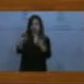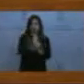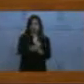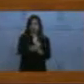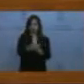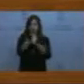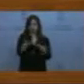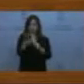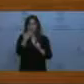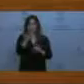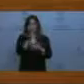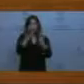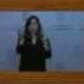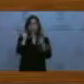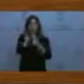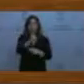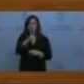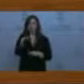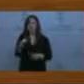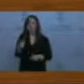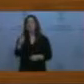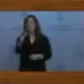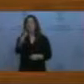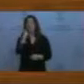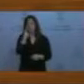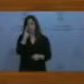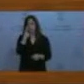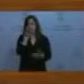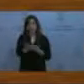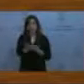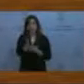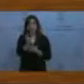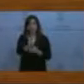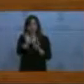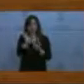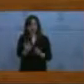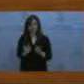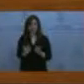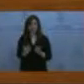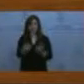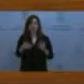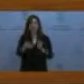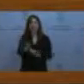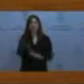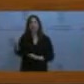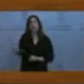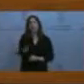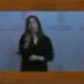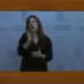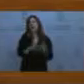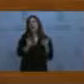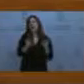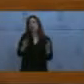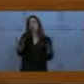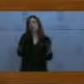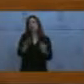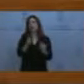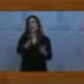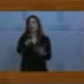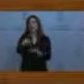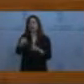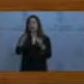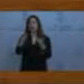sean públicos o privados, porque fíjese, esta propuesta mejoraría especialmente los centros